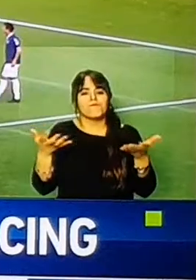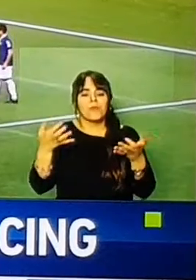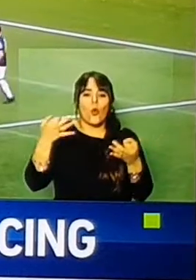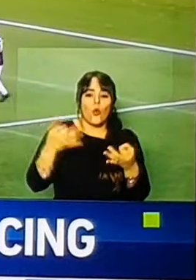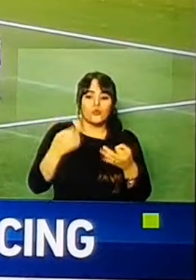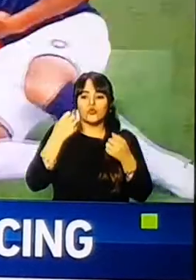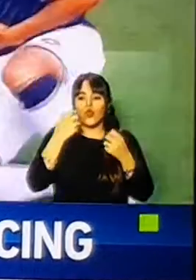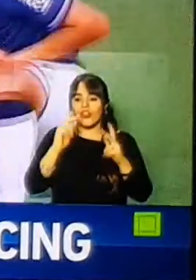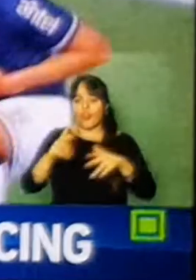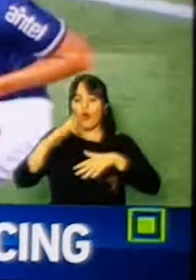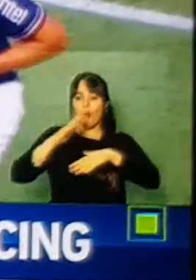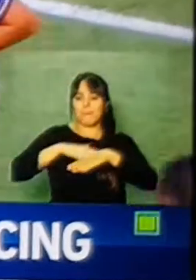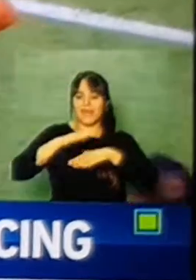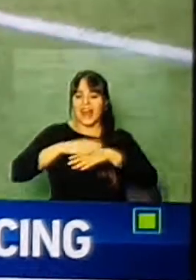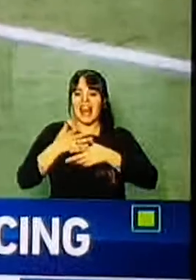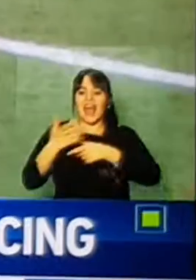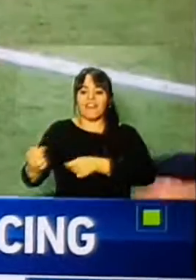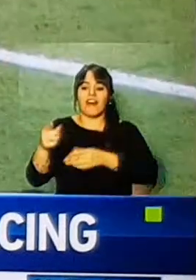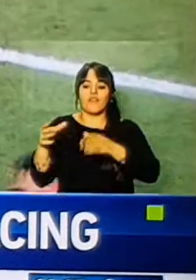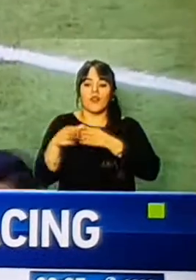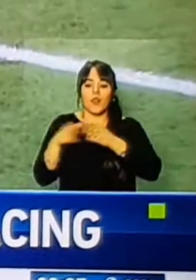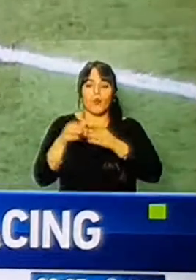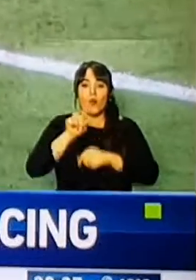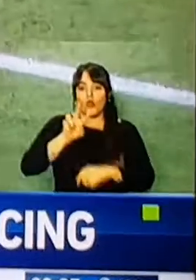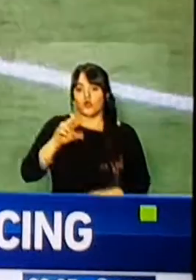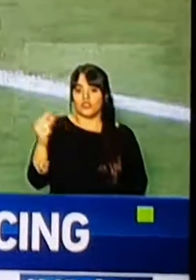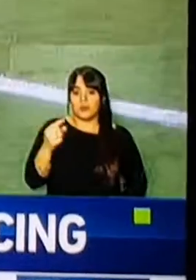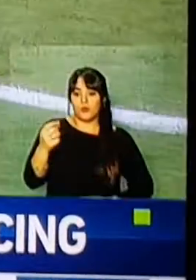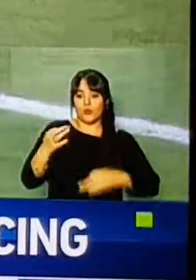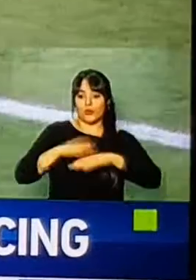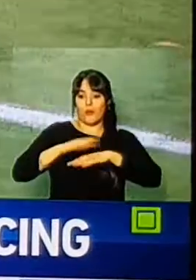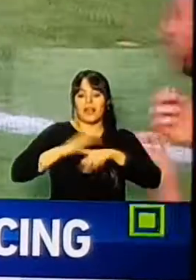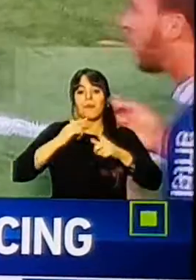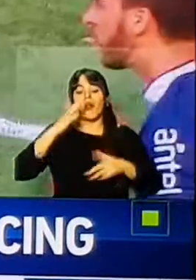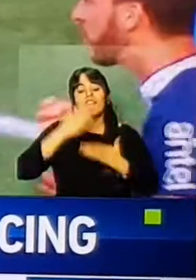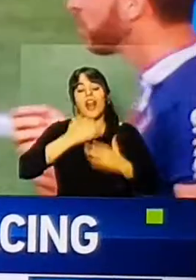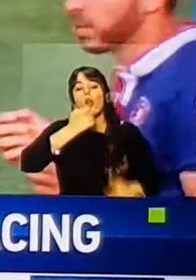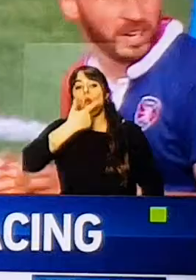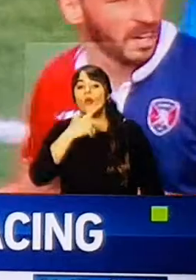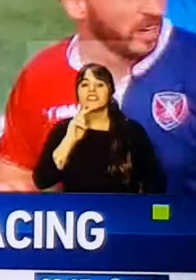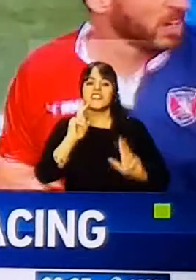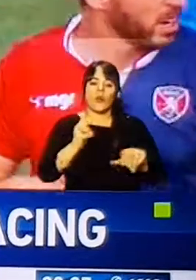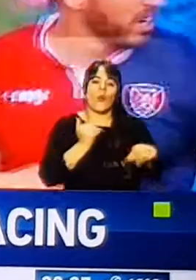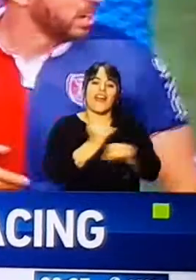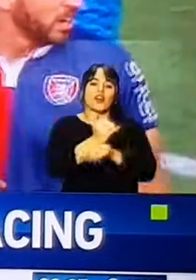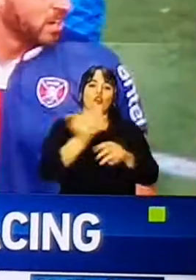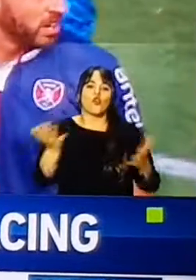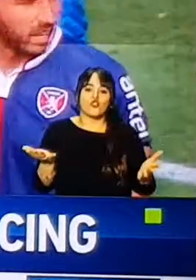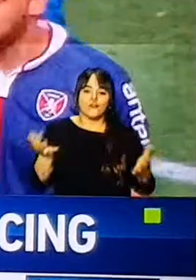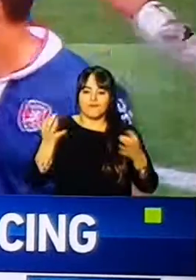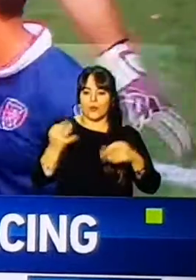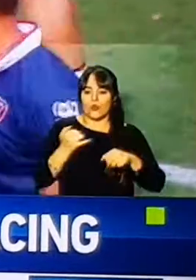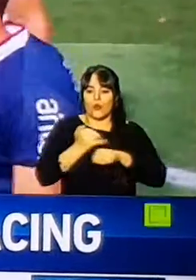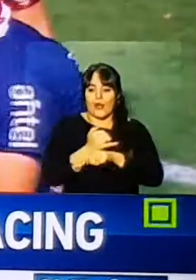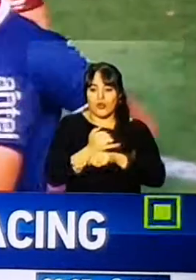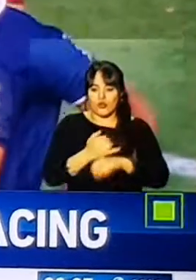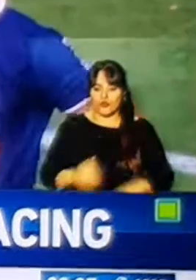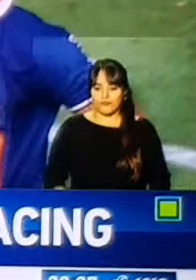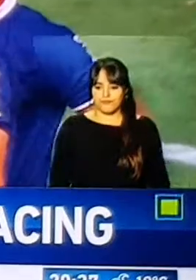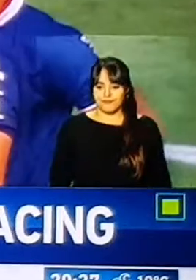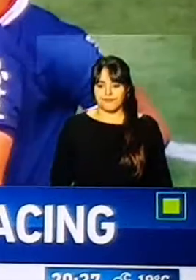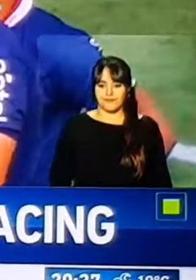decretaba un penal a favor del conjunto albiverde, 12 minutos. Finalmente el árbitro hace un error al intentar marcar la pena